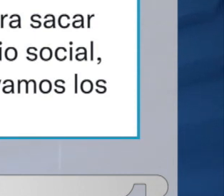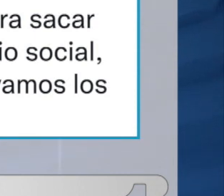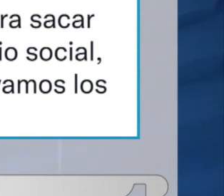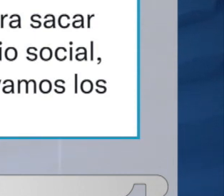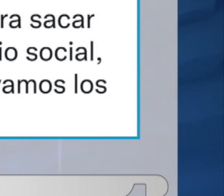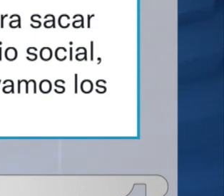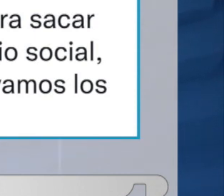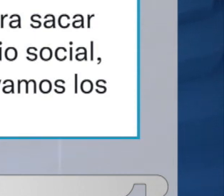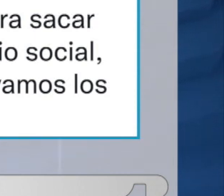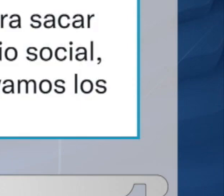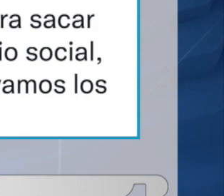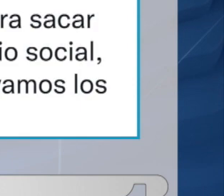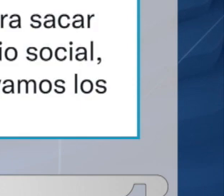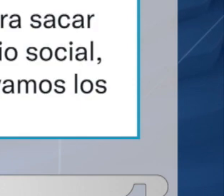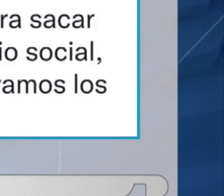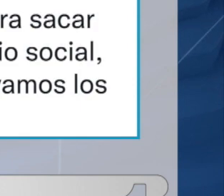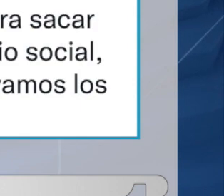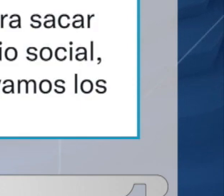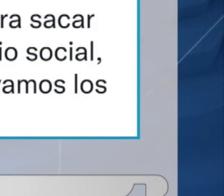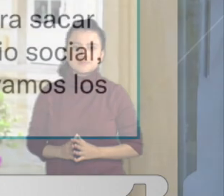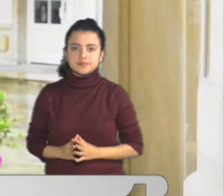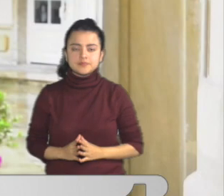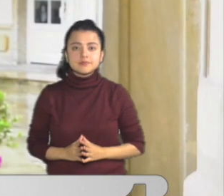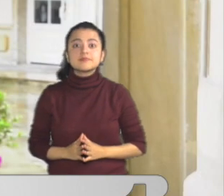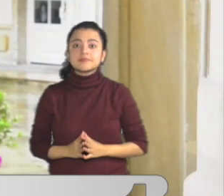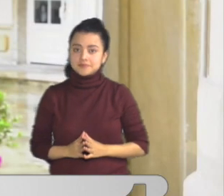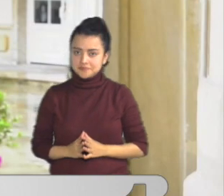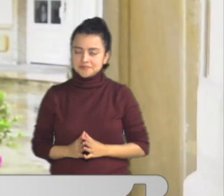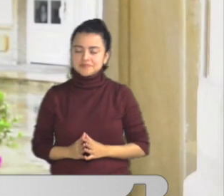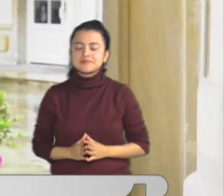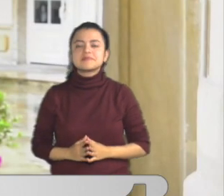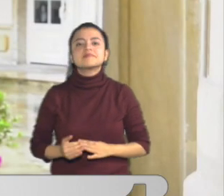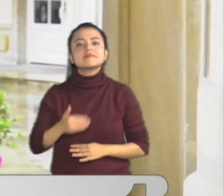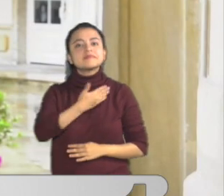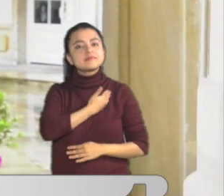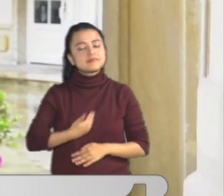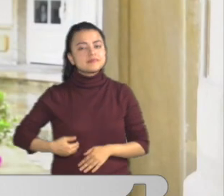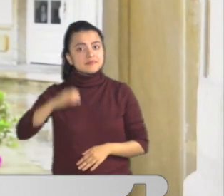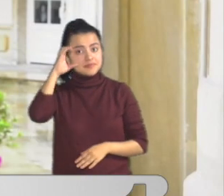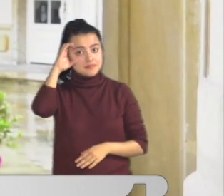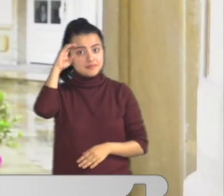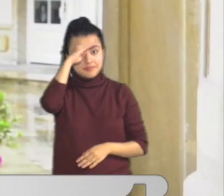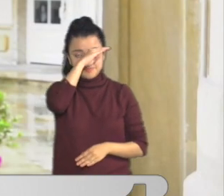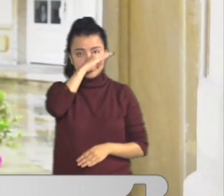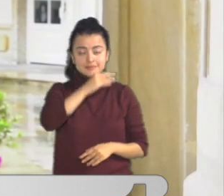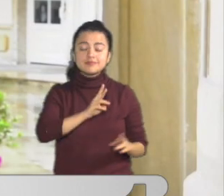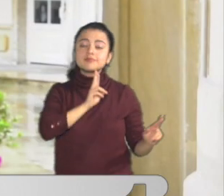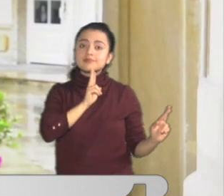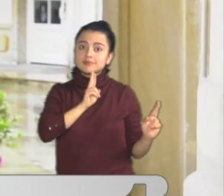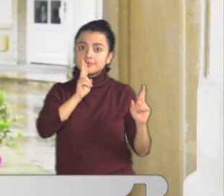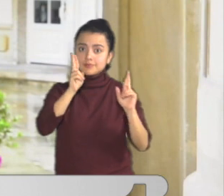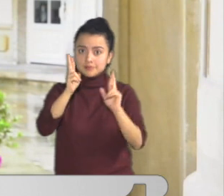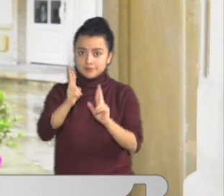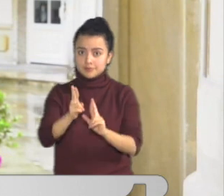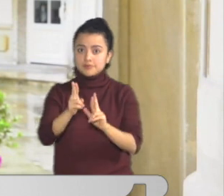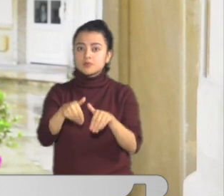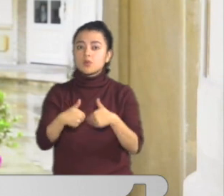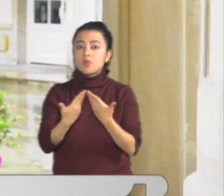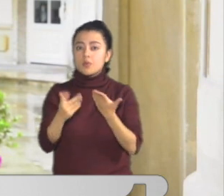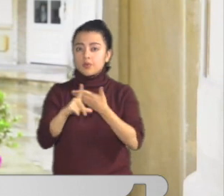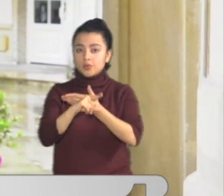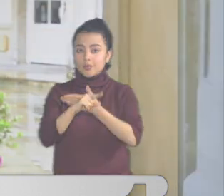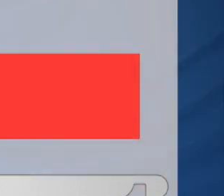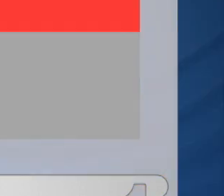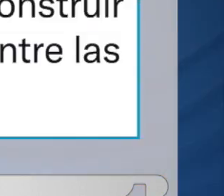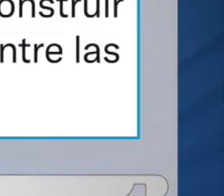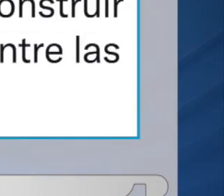los bogotanos y colombianos. El presidente electo Gustavo Petro también se pronunció a través de Twitter y